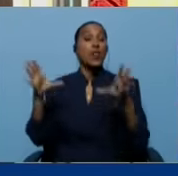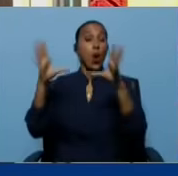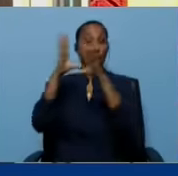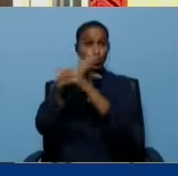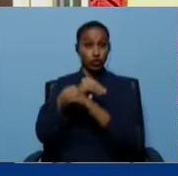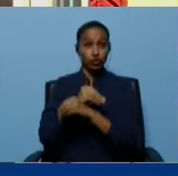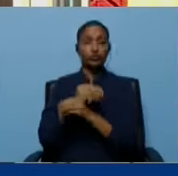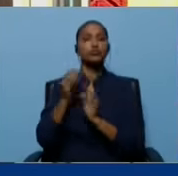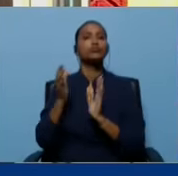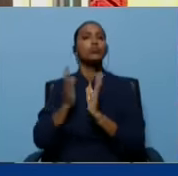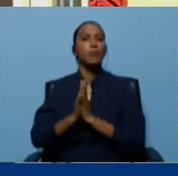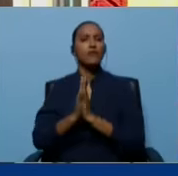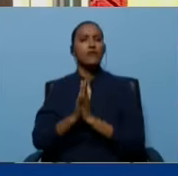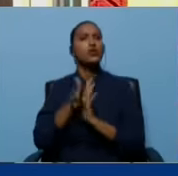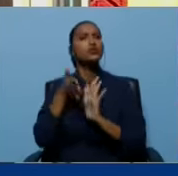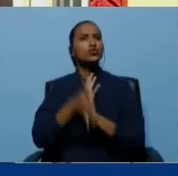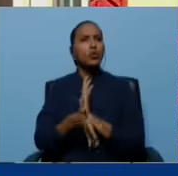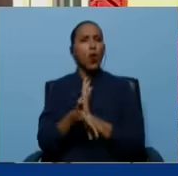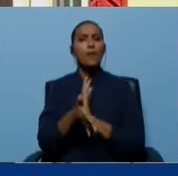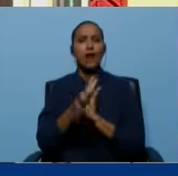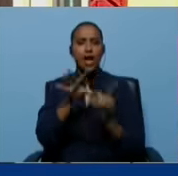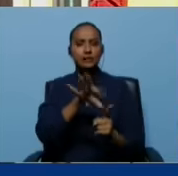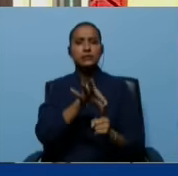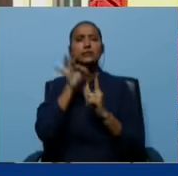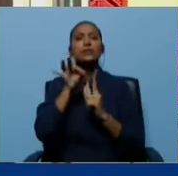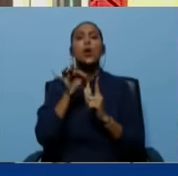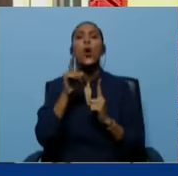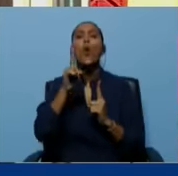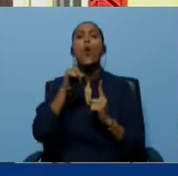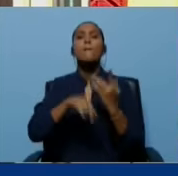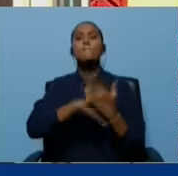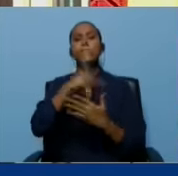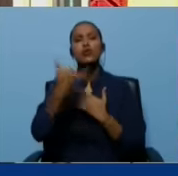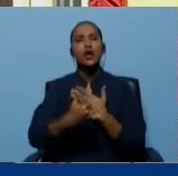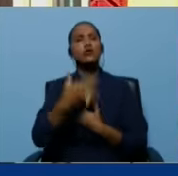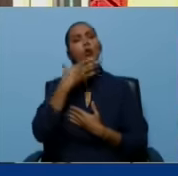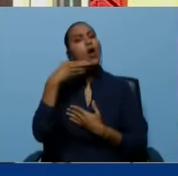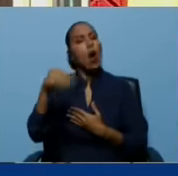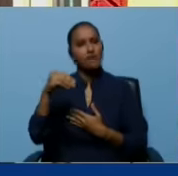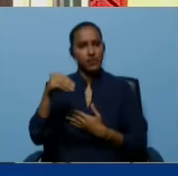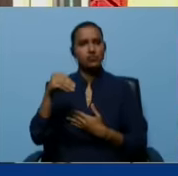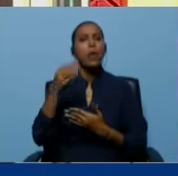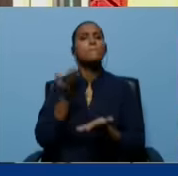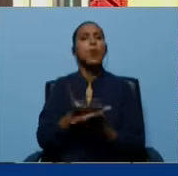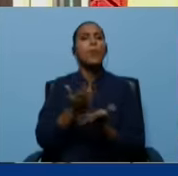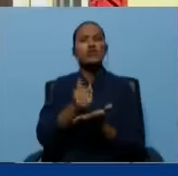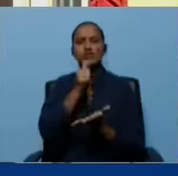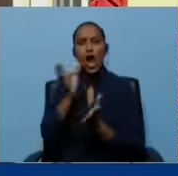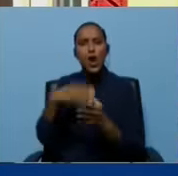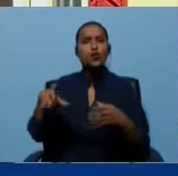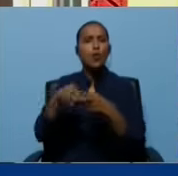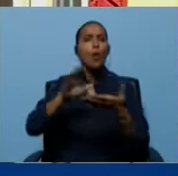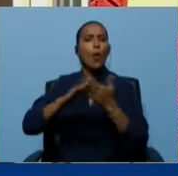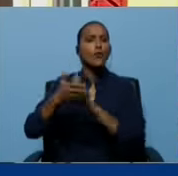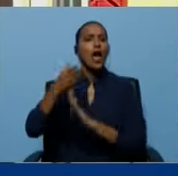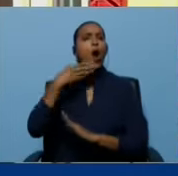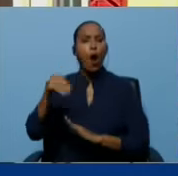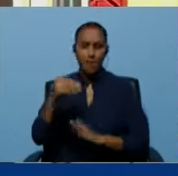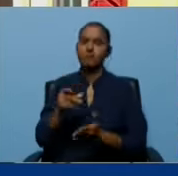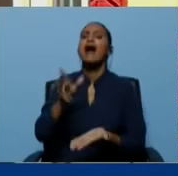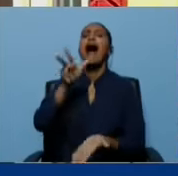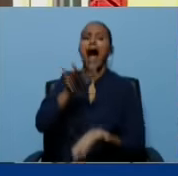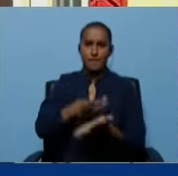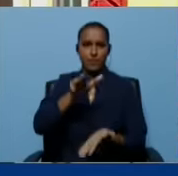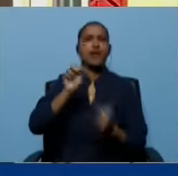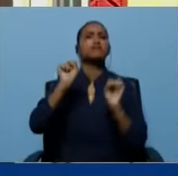levantáramos por lo menos un proyecto de la juventud, propuestos por los jóvenes, aprobado. Vamos a hacerlo de una vez.